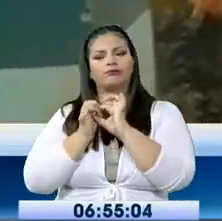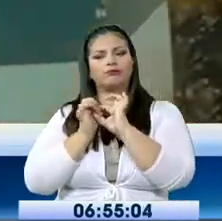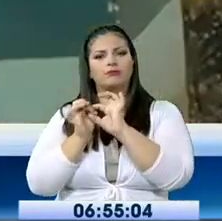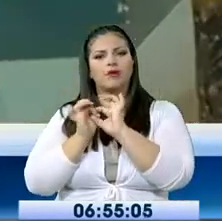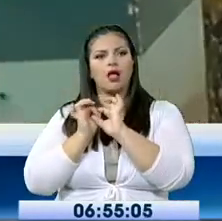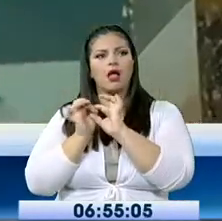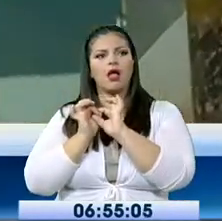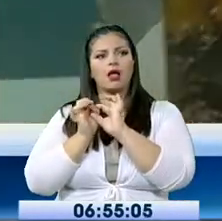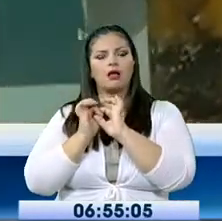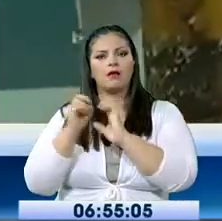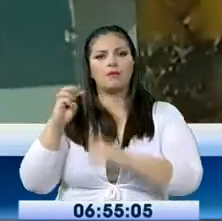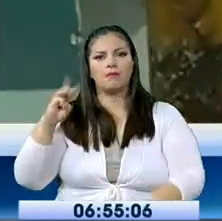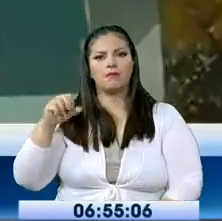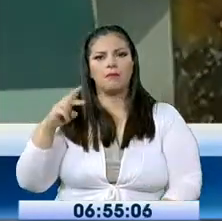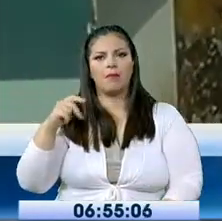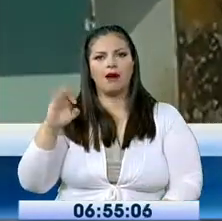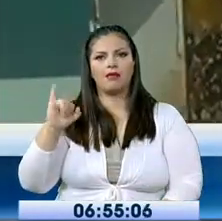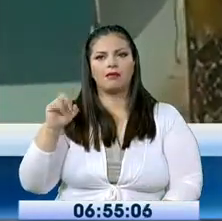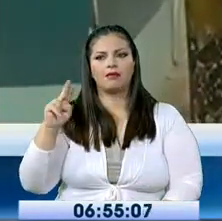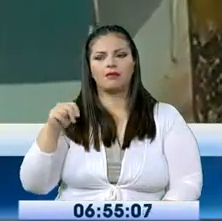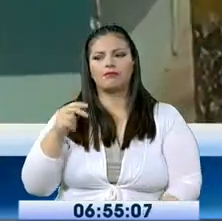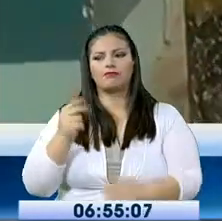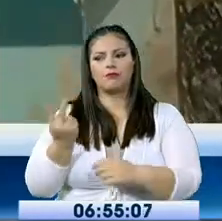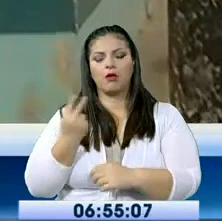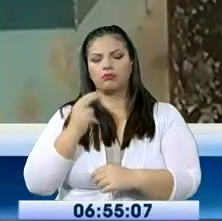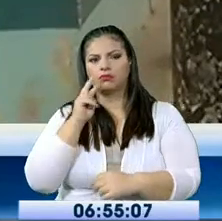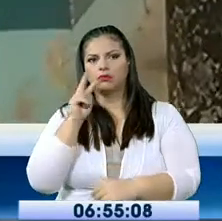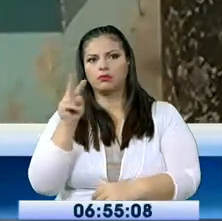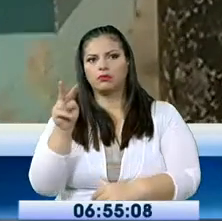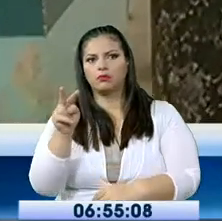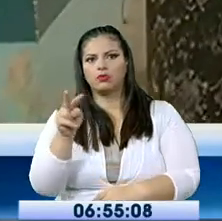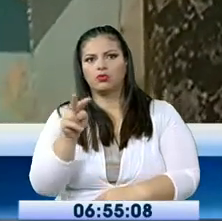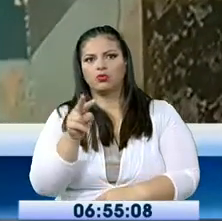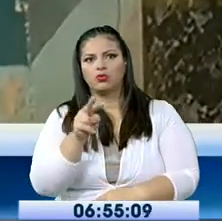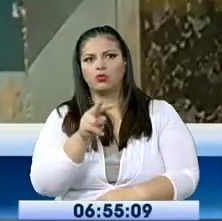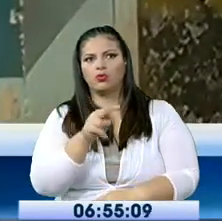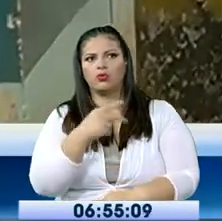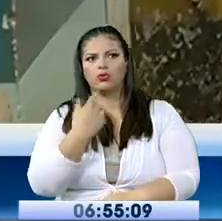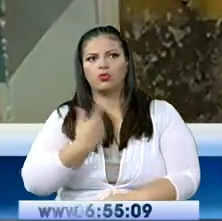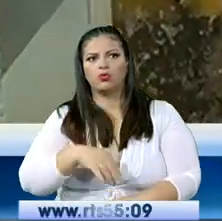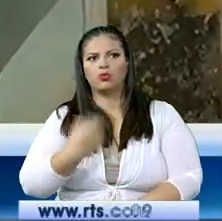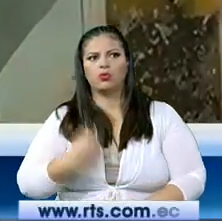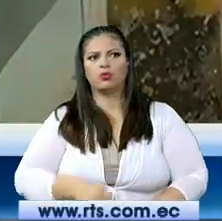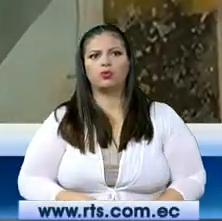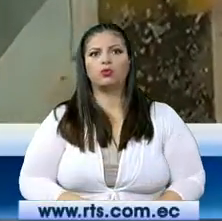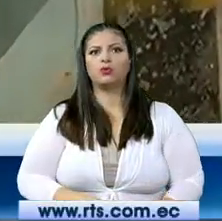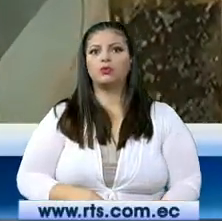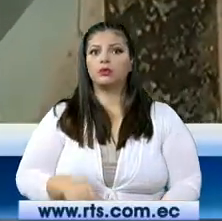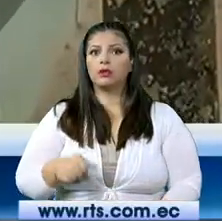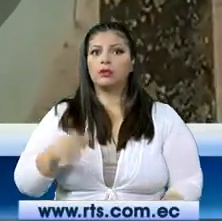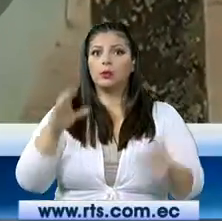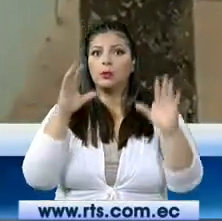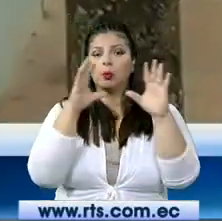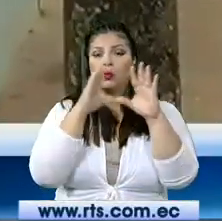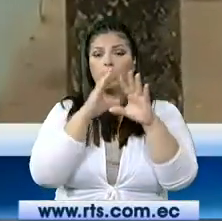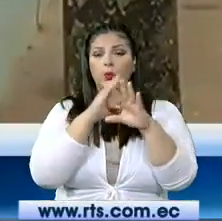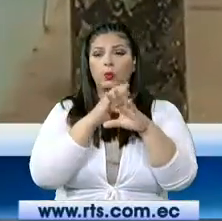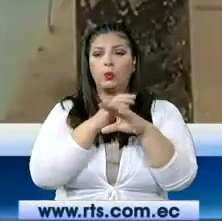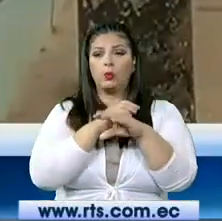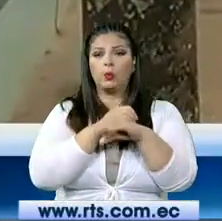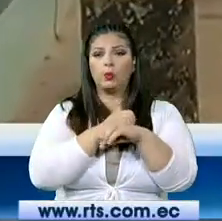calle 40 se convierte en horas de la madrugada en pasarela pero no precisamente de modelos, sino